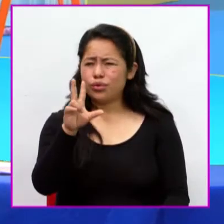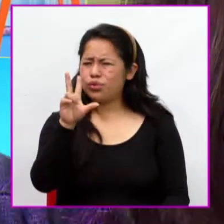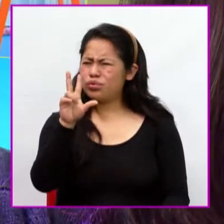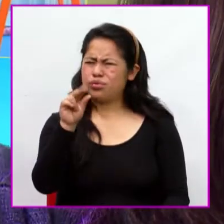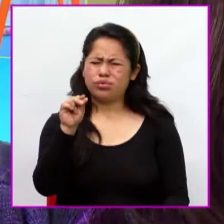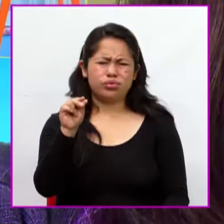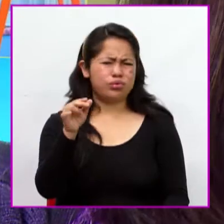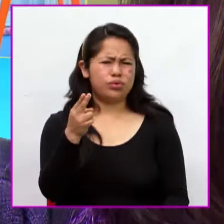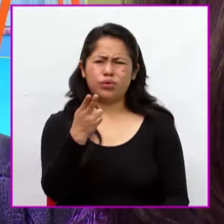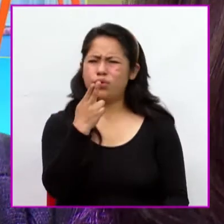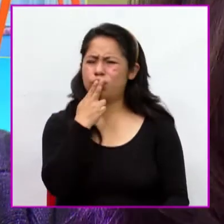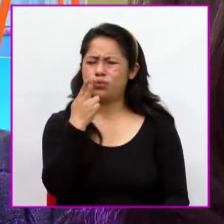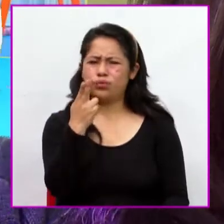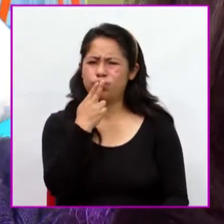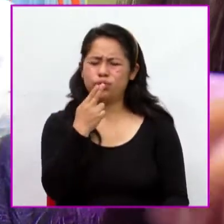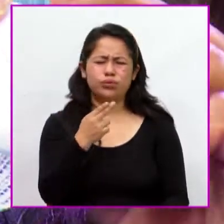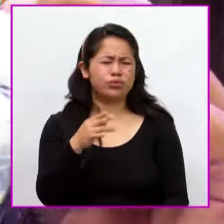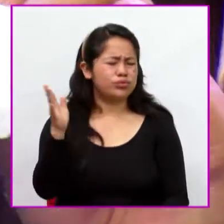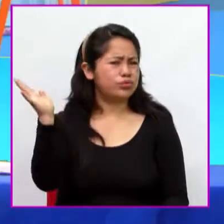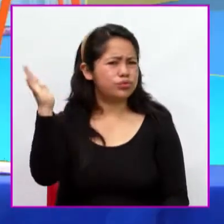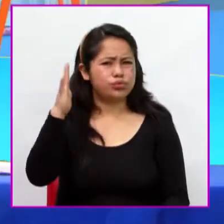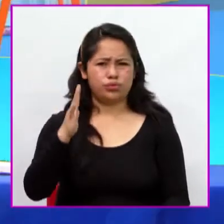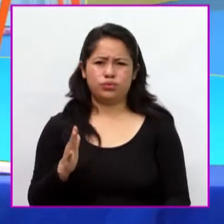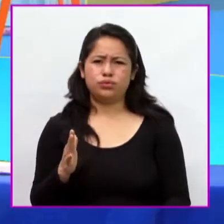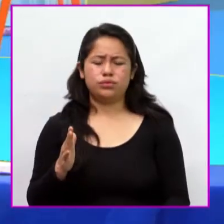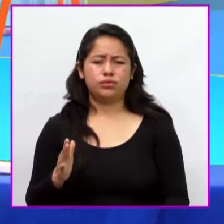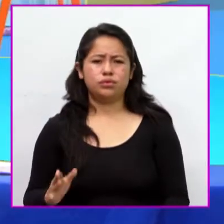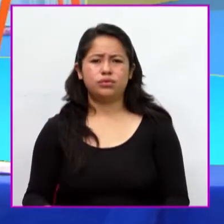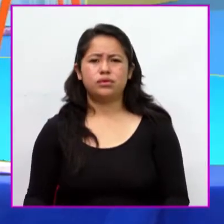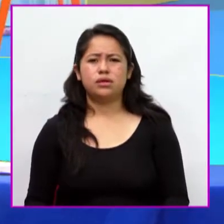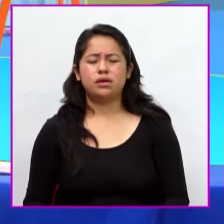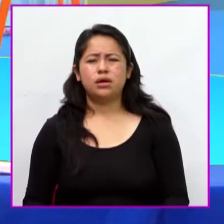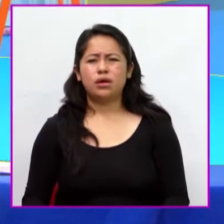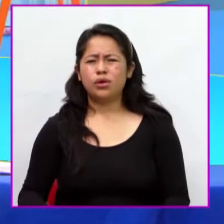fumar nunca, ¿ya? Digamos, no al